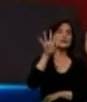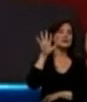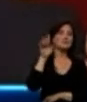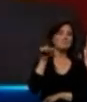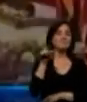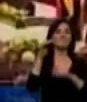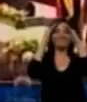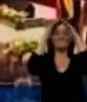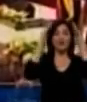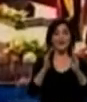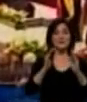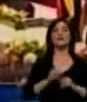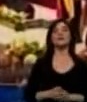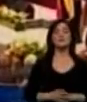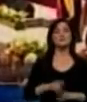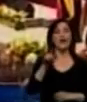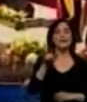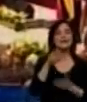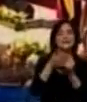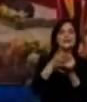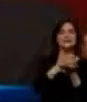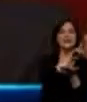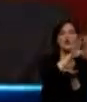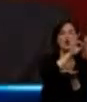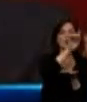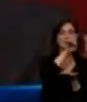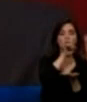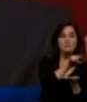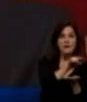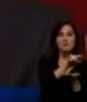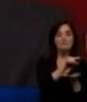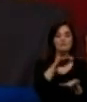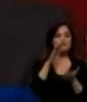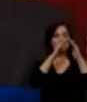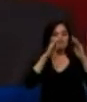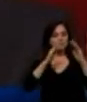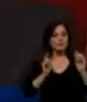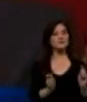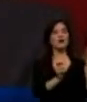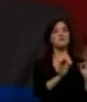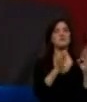325 mil viviendas, de las cuales 191 mil serán entregadas